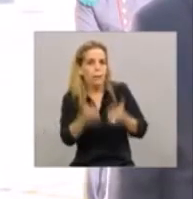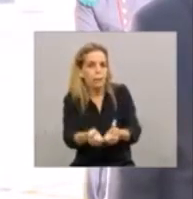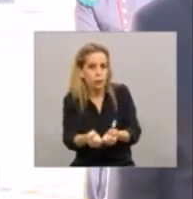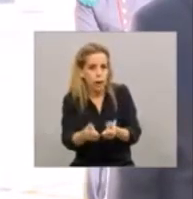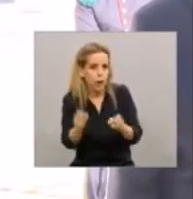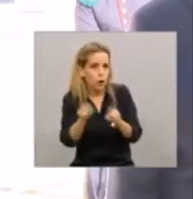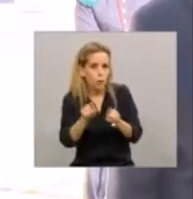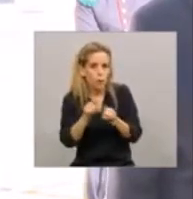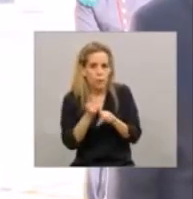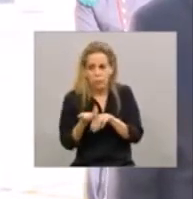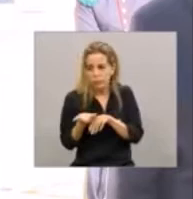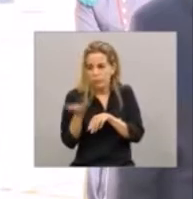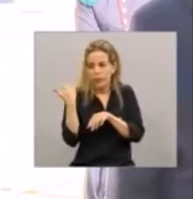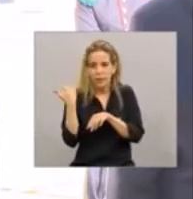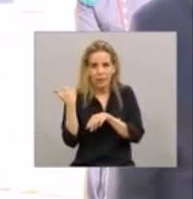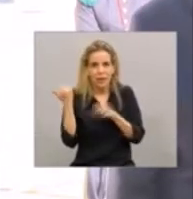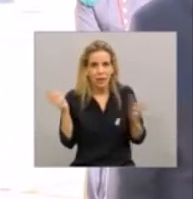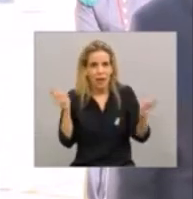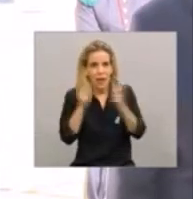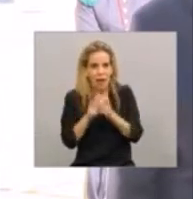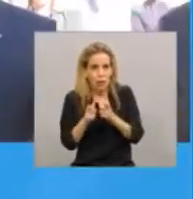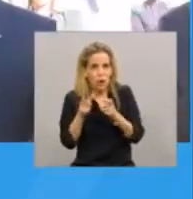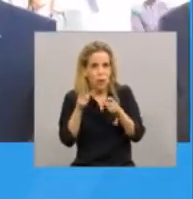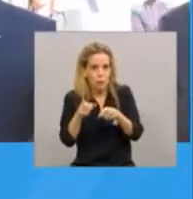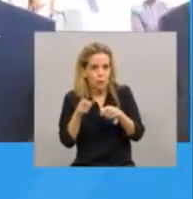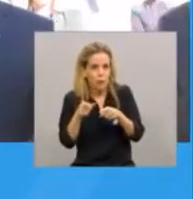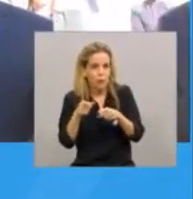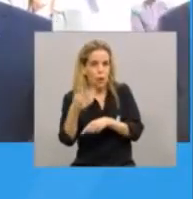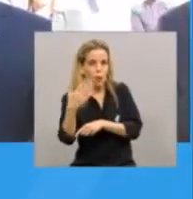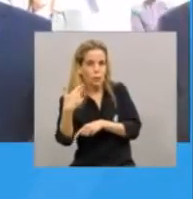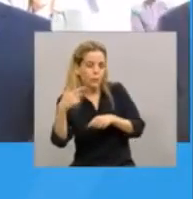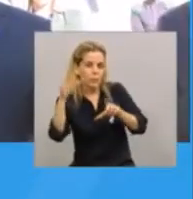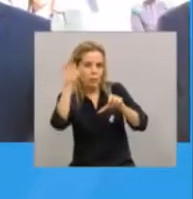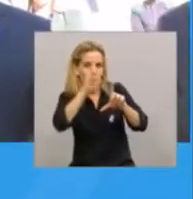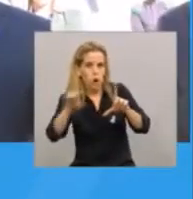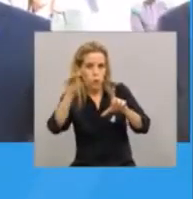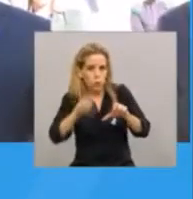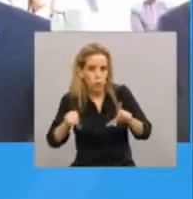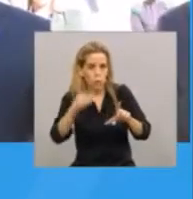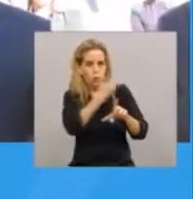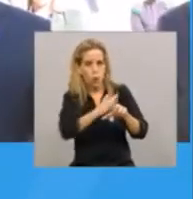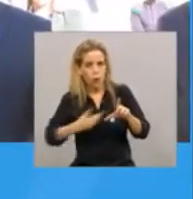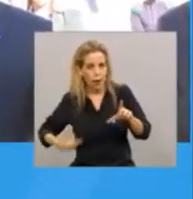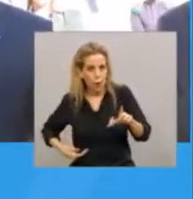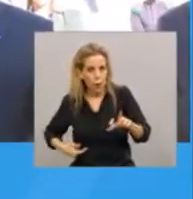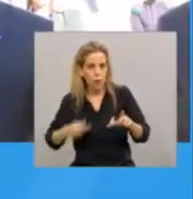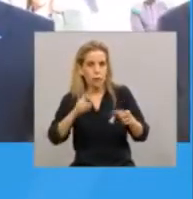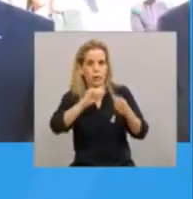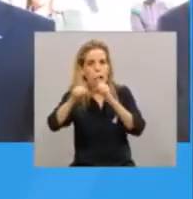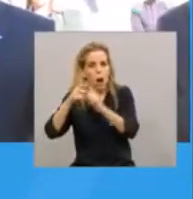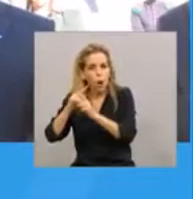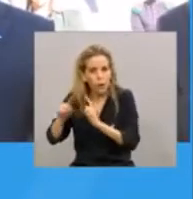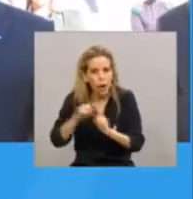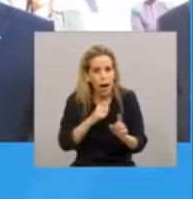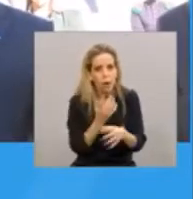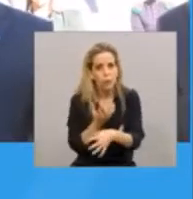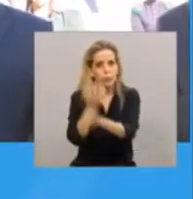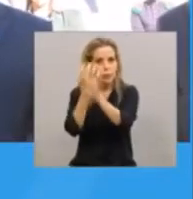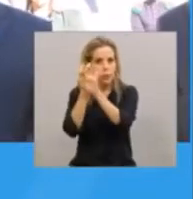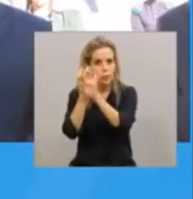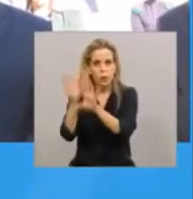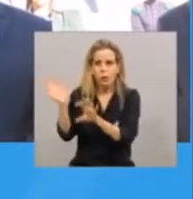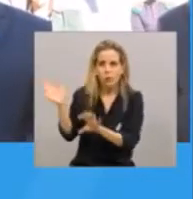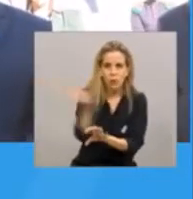es lo que ayer en esa nueva jornada de trabajo con todos los gobernadores todos sin excepción